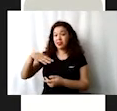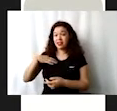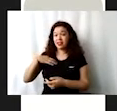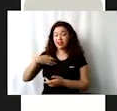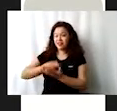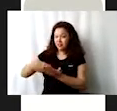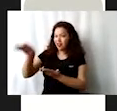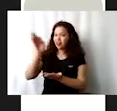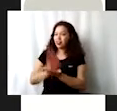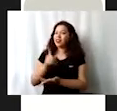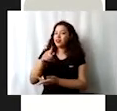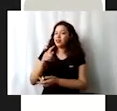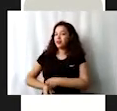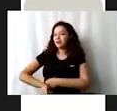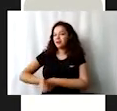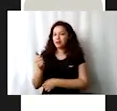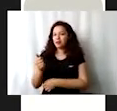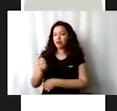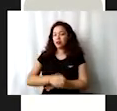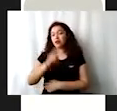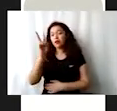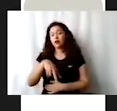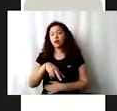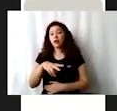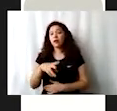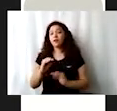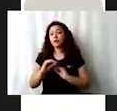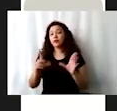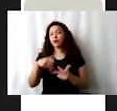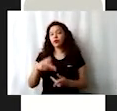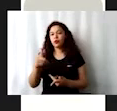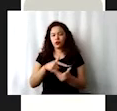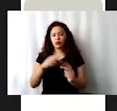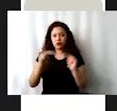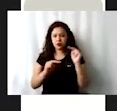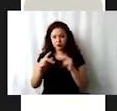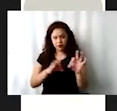primero y por supuesto que tu puesto es